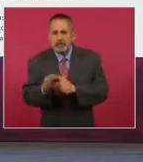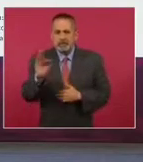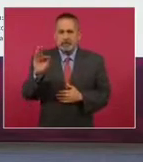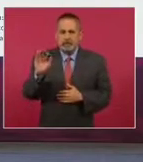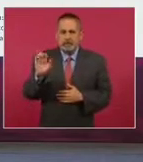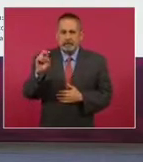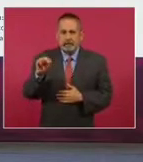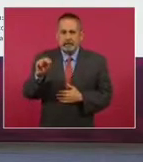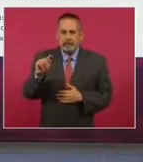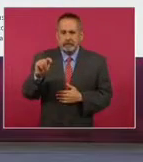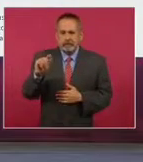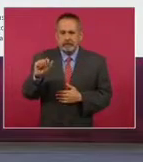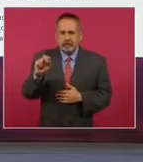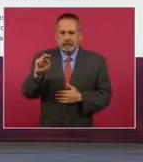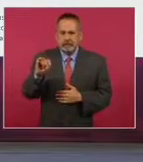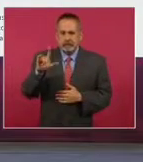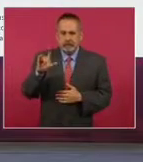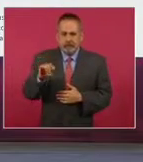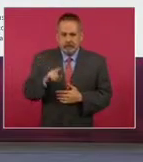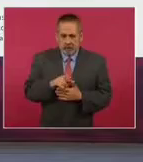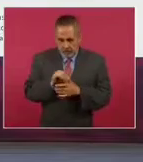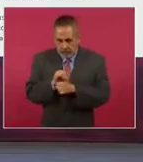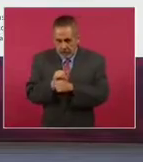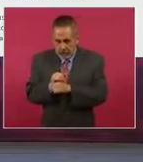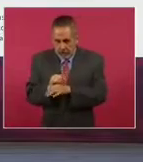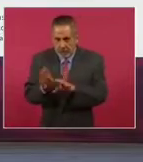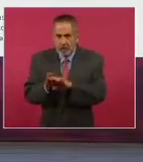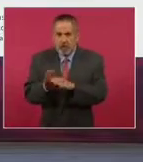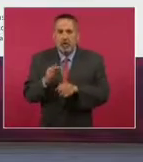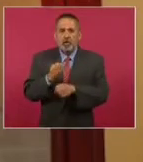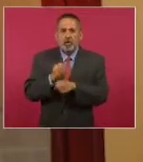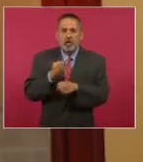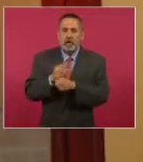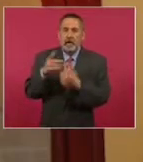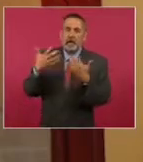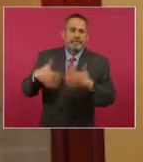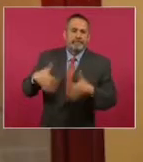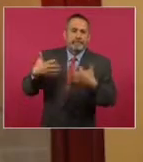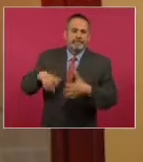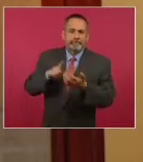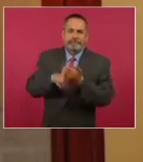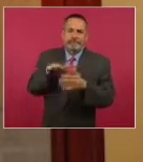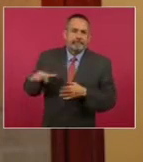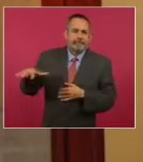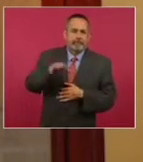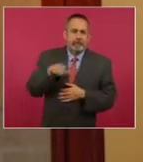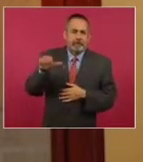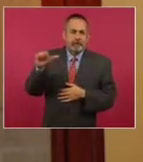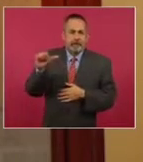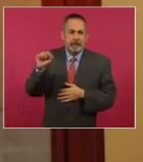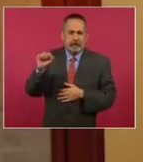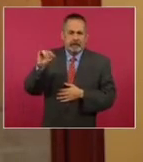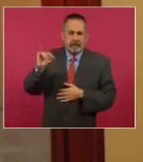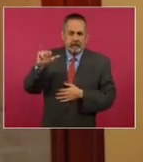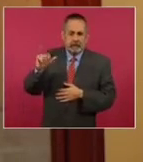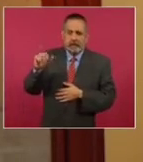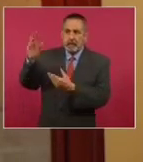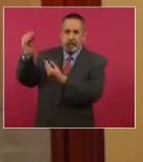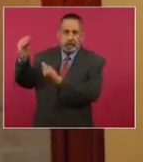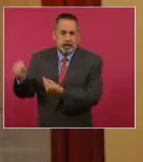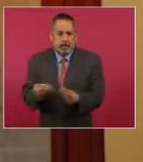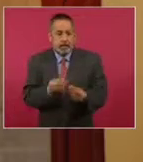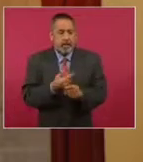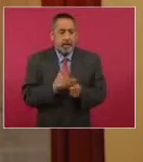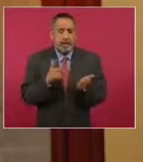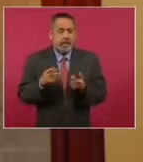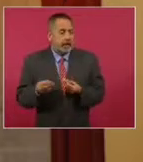que, según información disponible, se produce en Asia y se vende